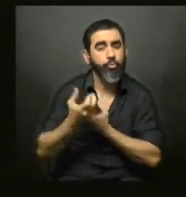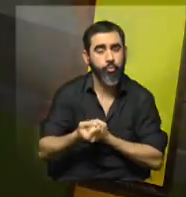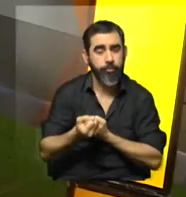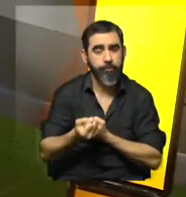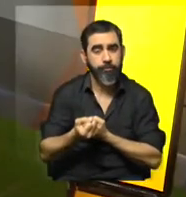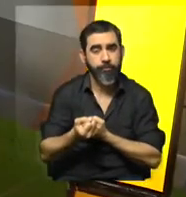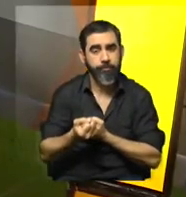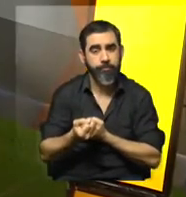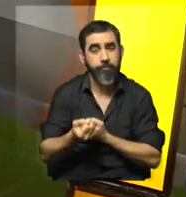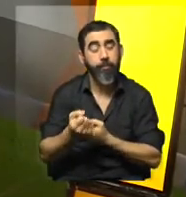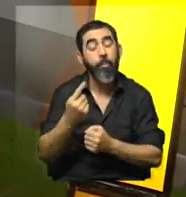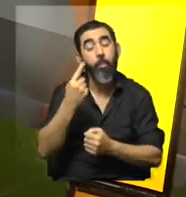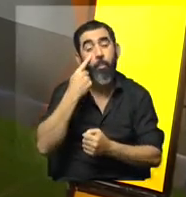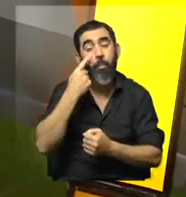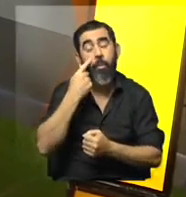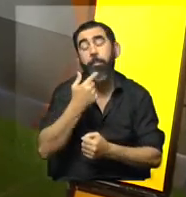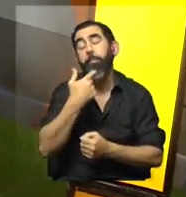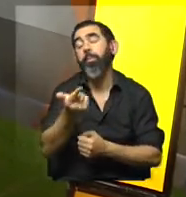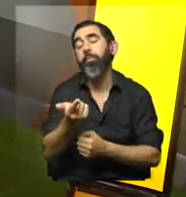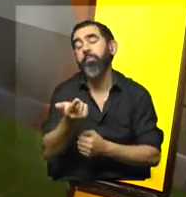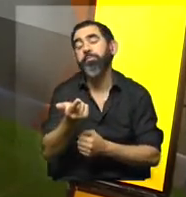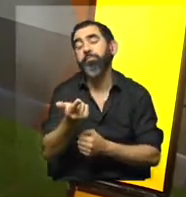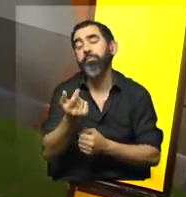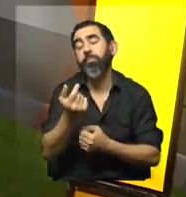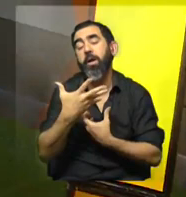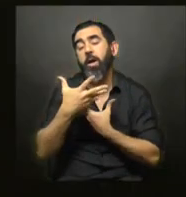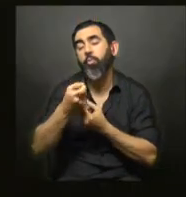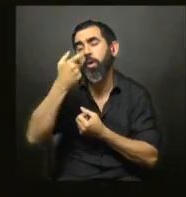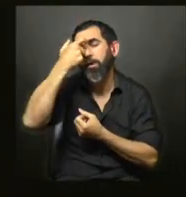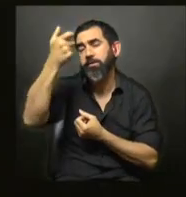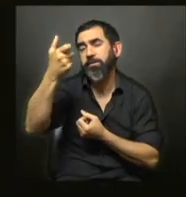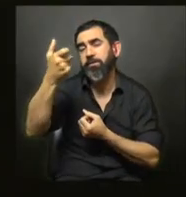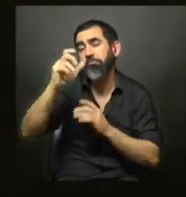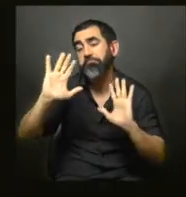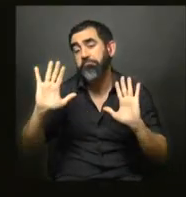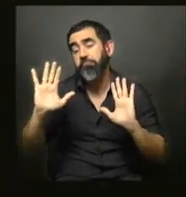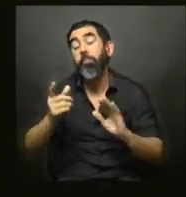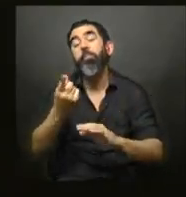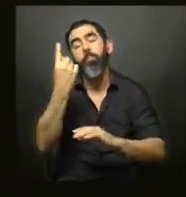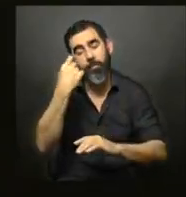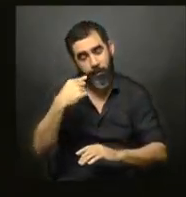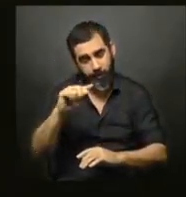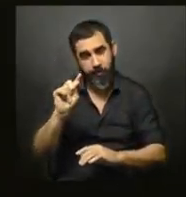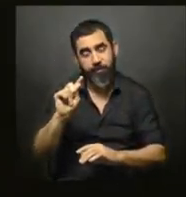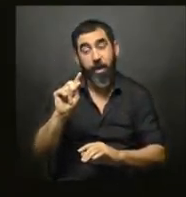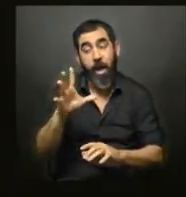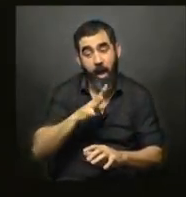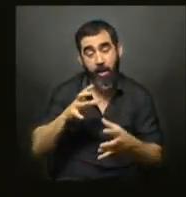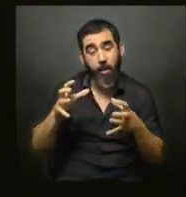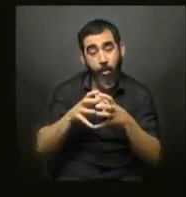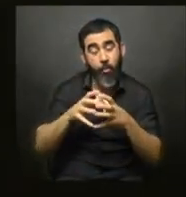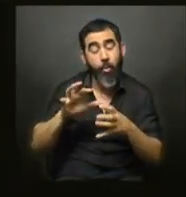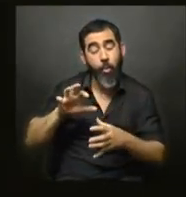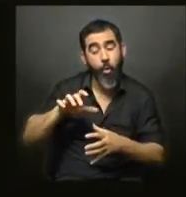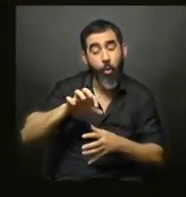no probaron, por ejemplo, buscar ayuda en la ciencia? Precisamente, hay un grupo de hormigas